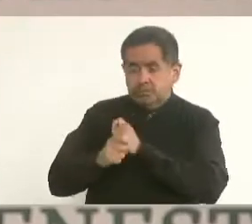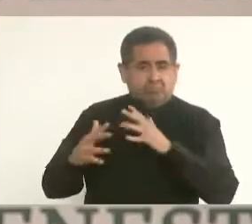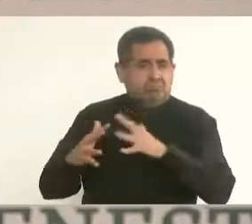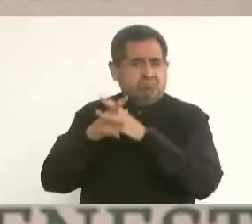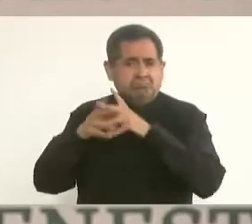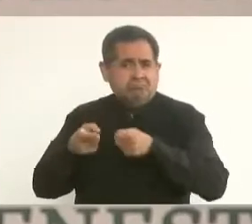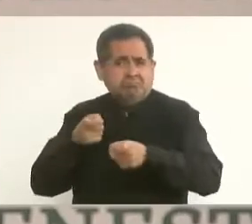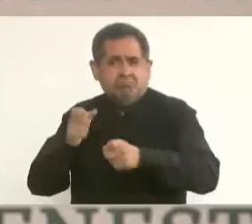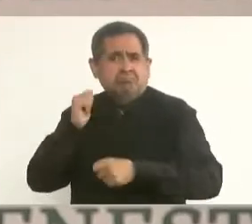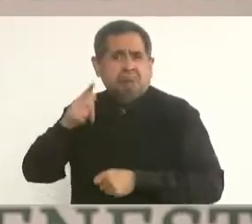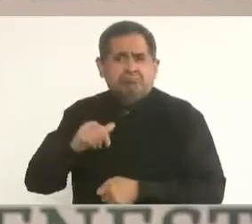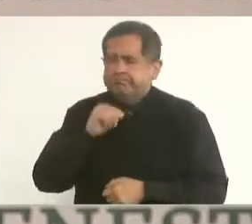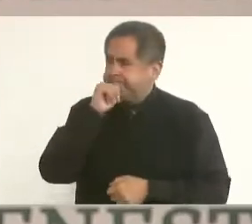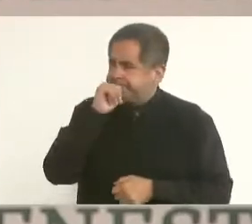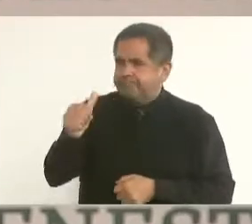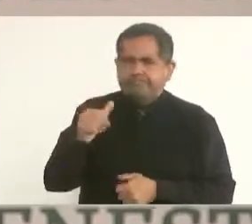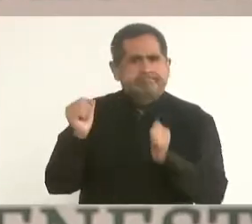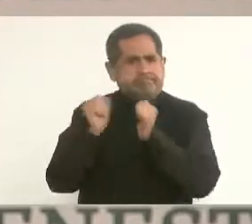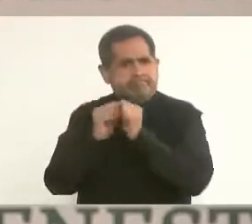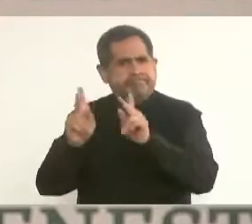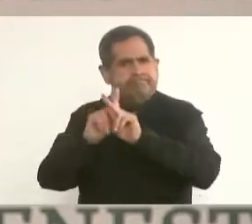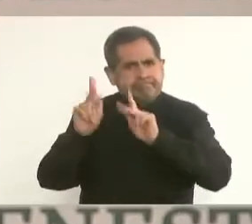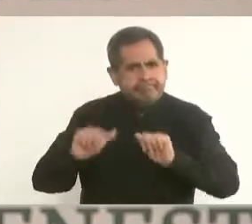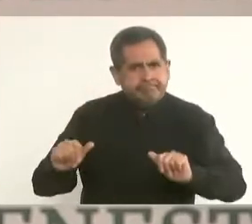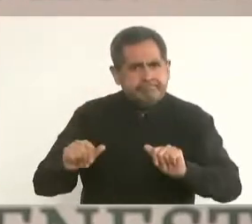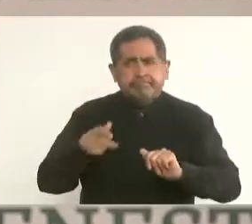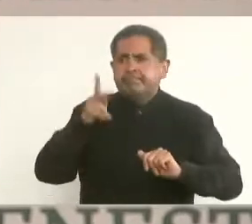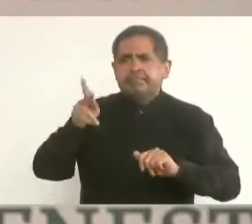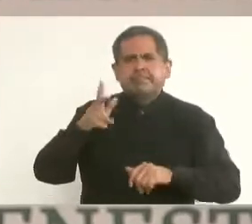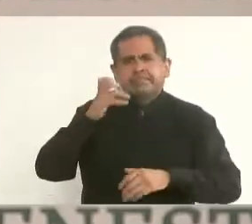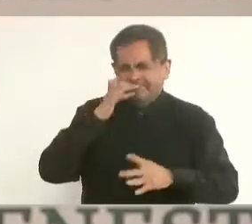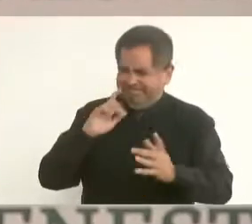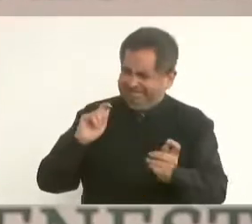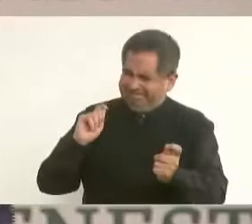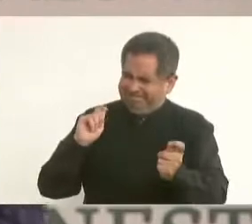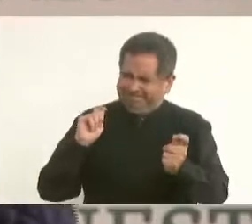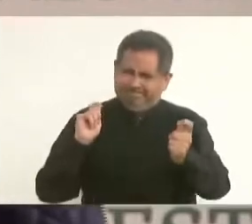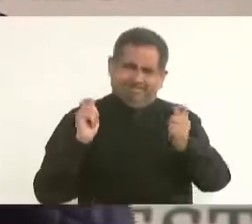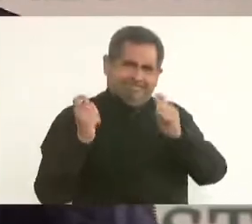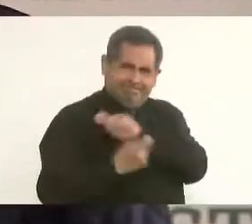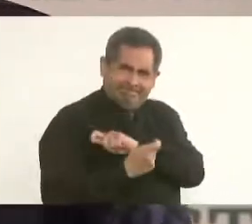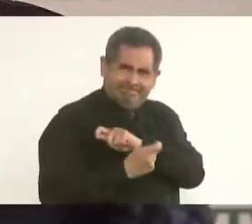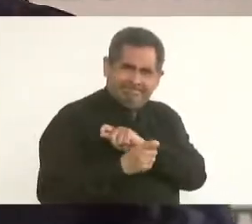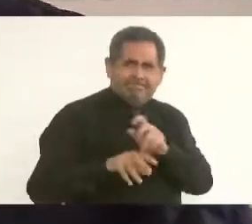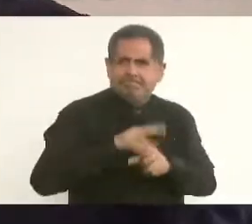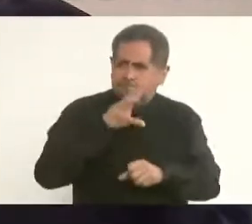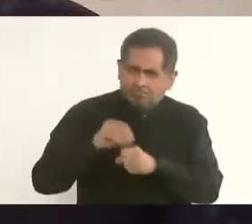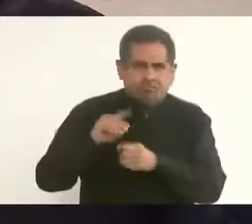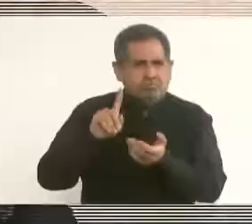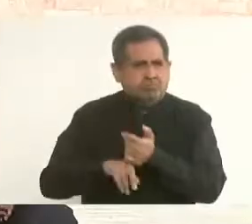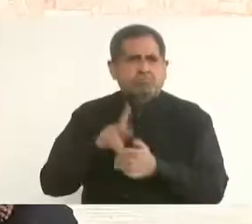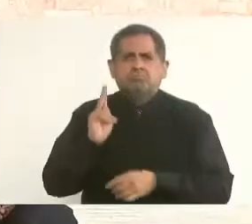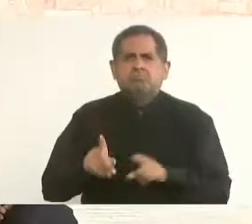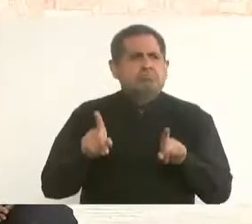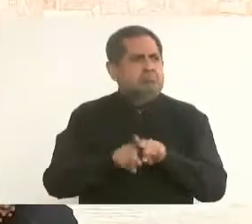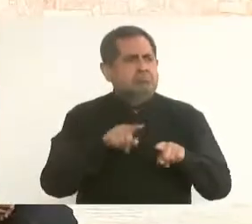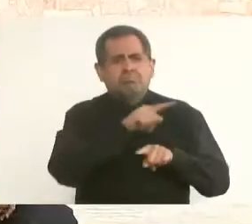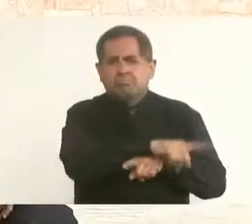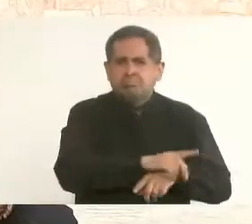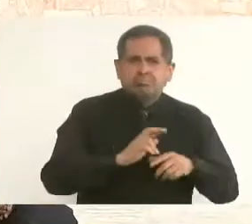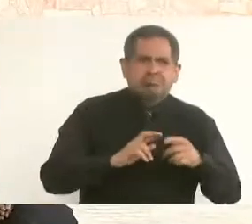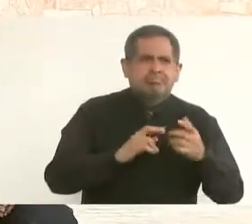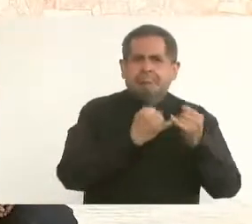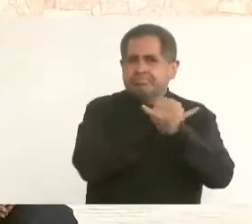Pero queremos que sea profunda, como lo fue la independencia, como lo fue la reforma, como lo fue